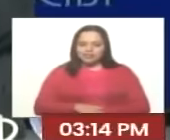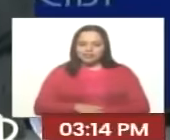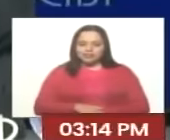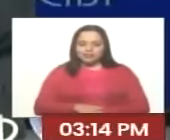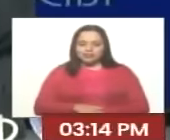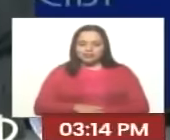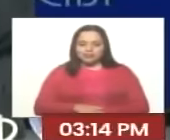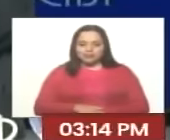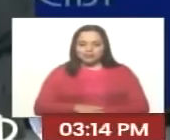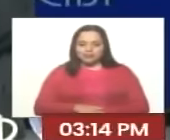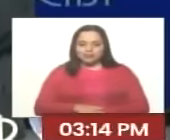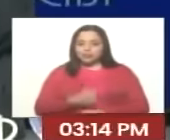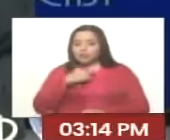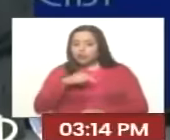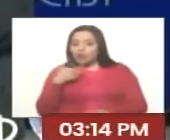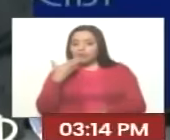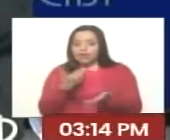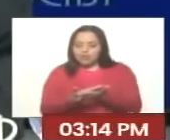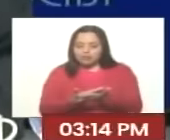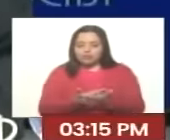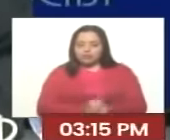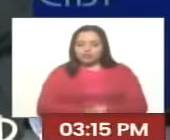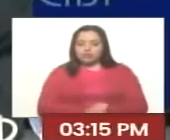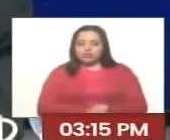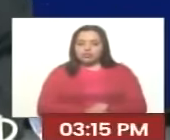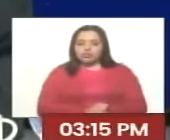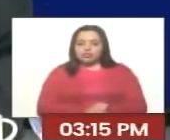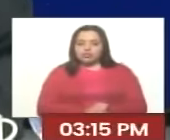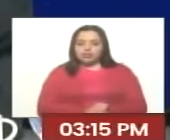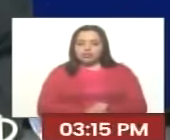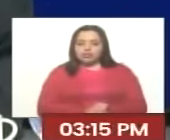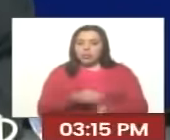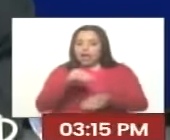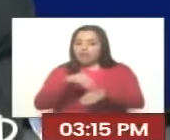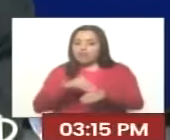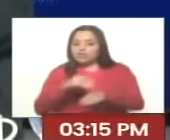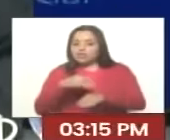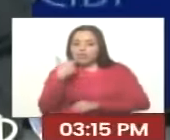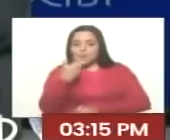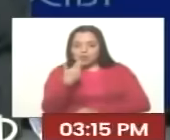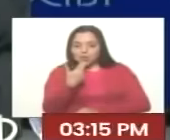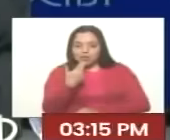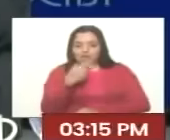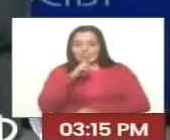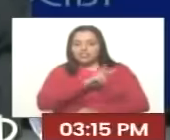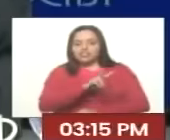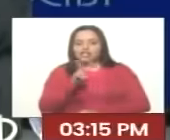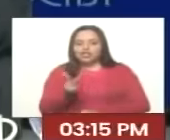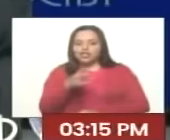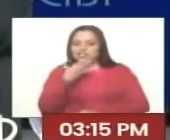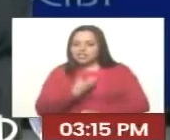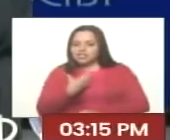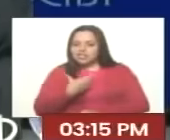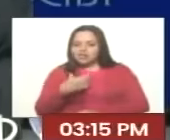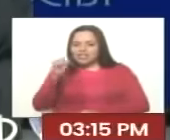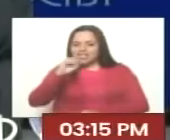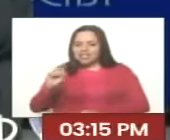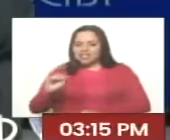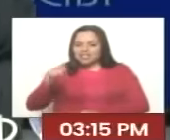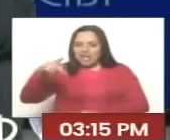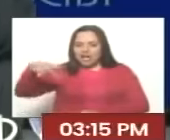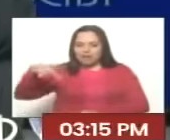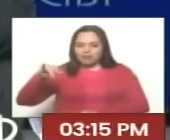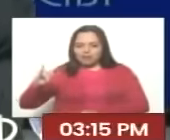Obviamente le hemos solicitado una alerta roja. Yo quiero destacar que el 22 de diciembre el SAPI nos